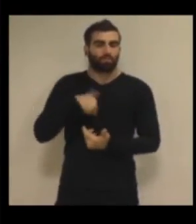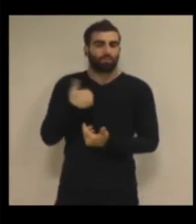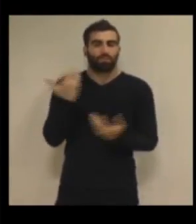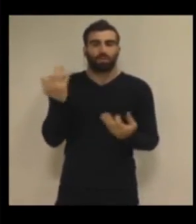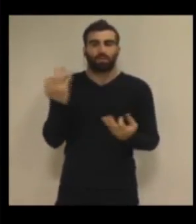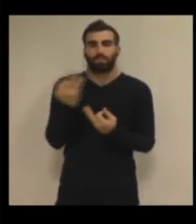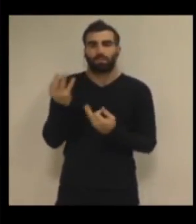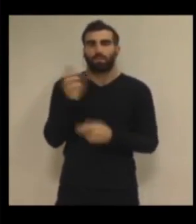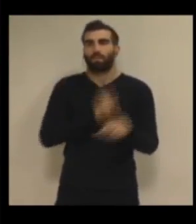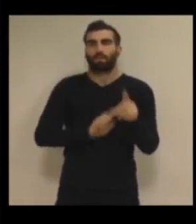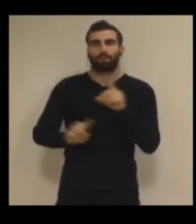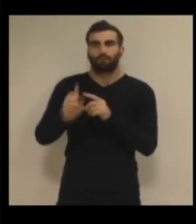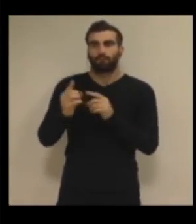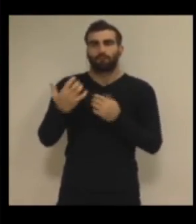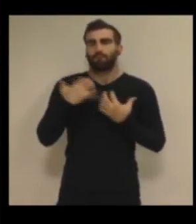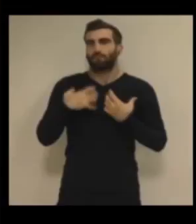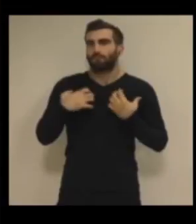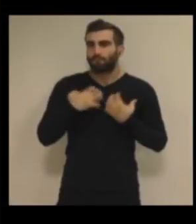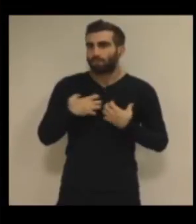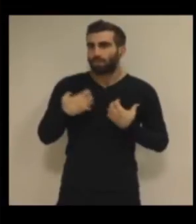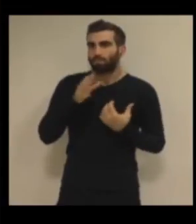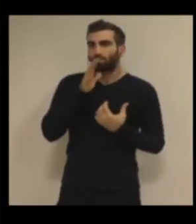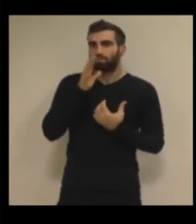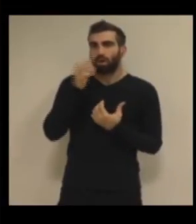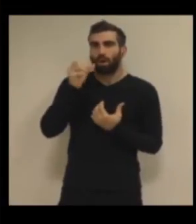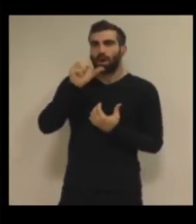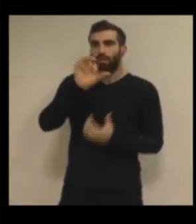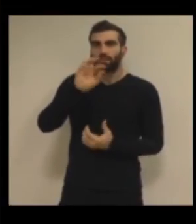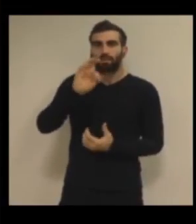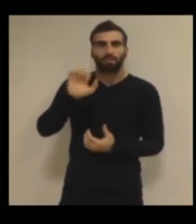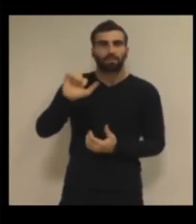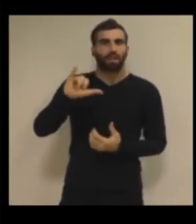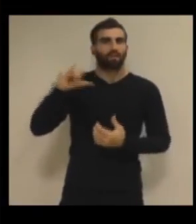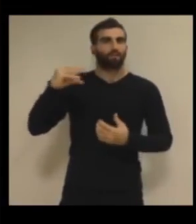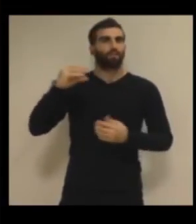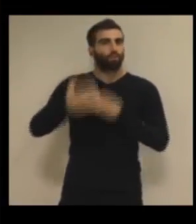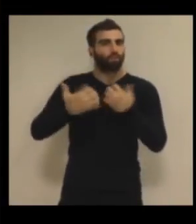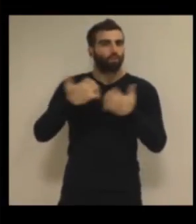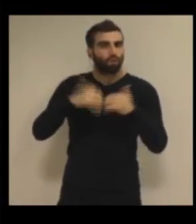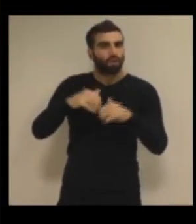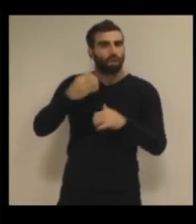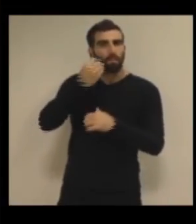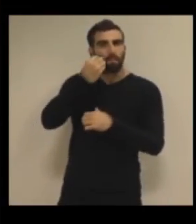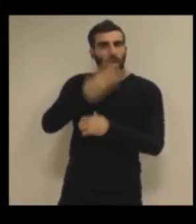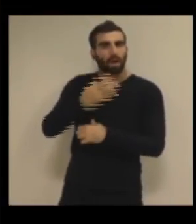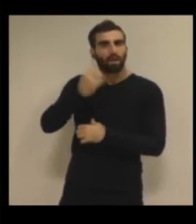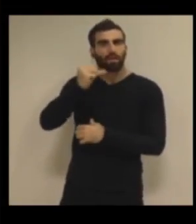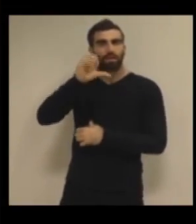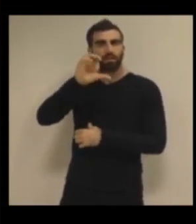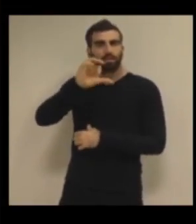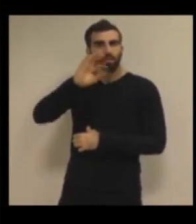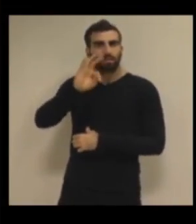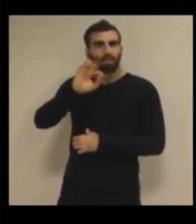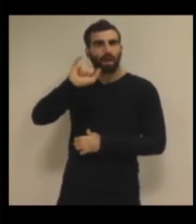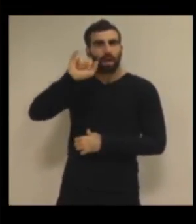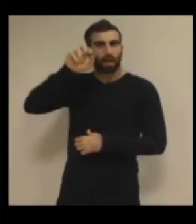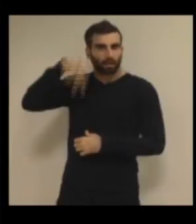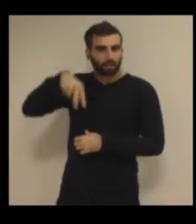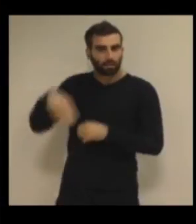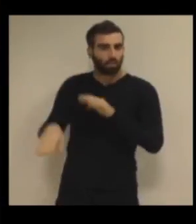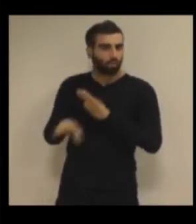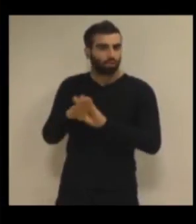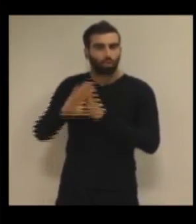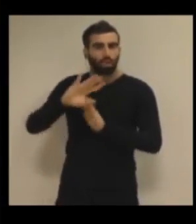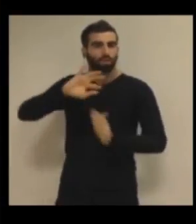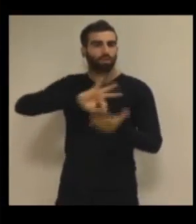tenía funcionando, Astic ha terminado, mira qué bien, Aspaim está con todo su deseo de que el servicio siga teniendo vida,